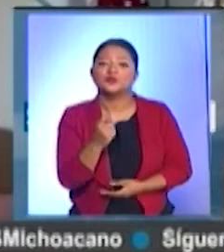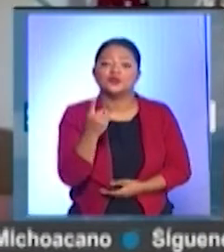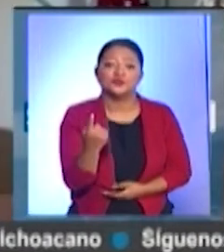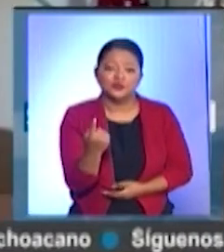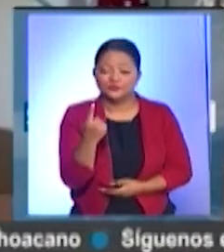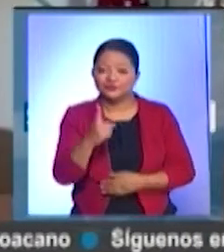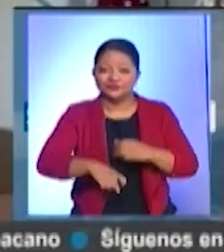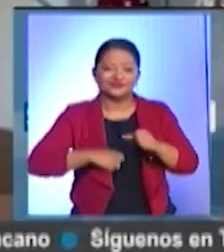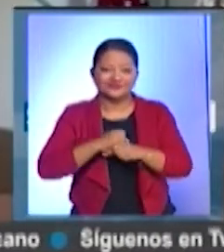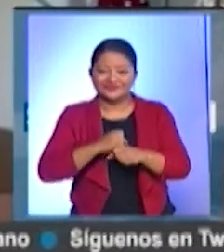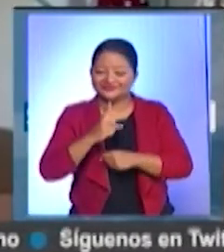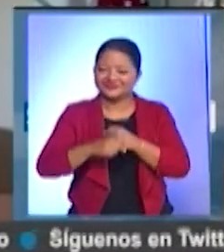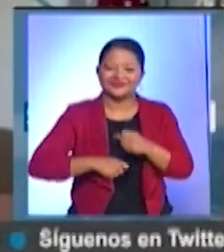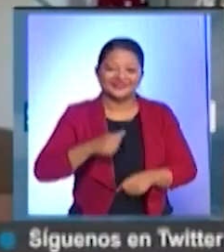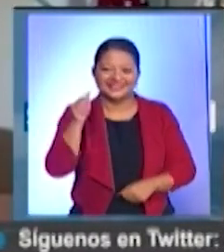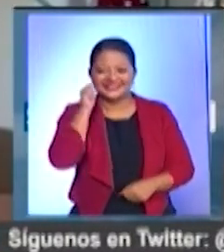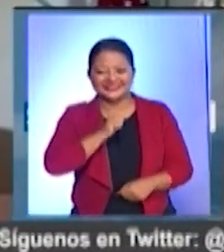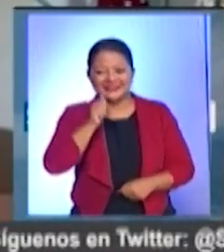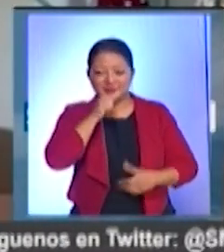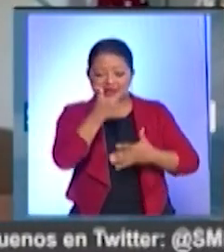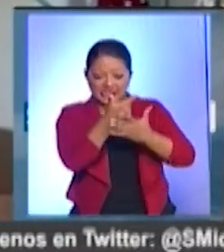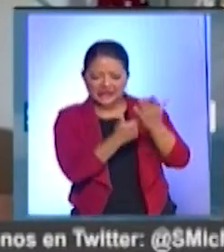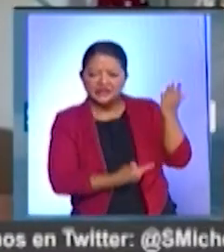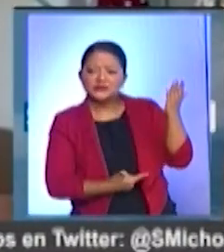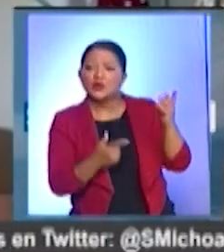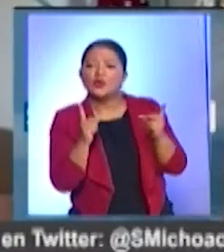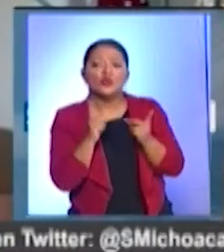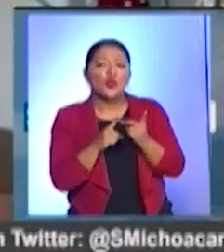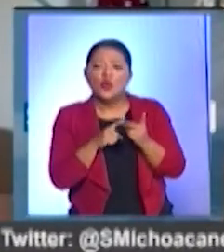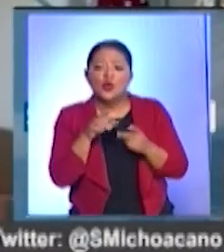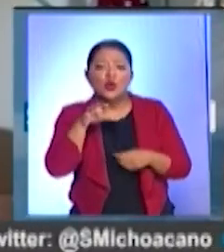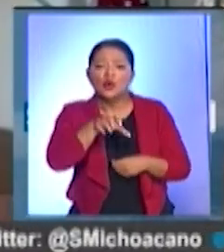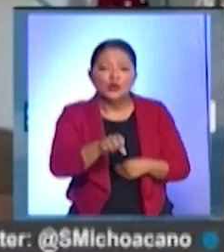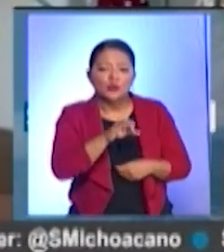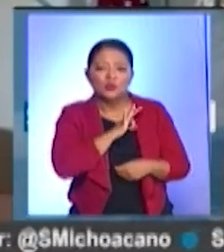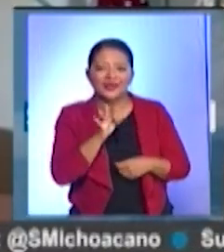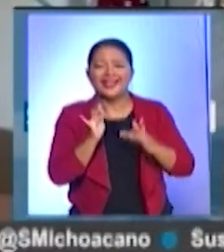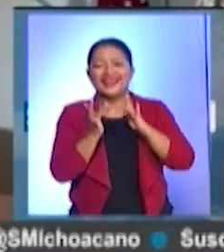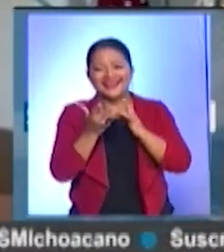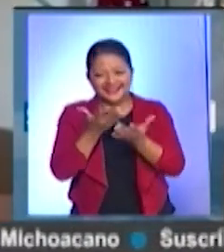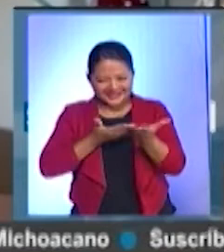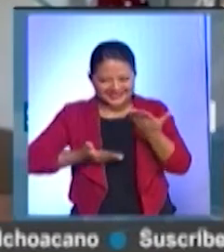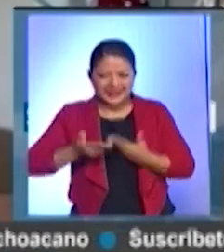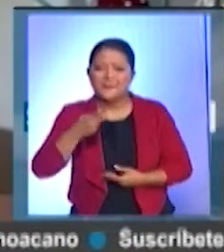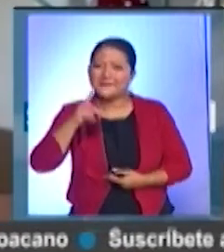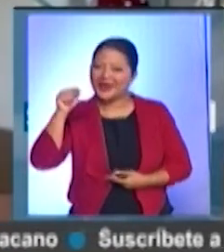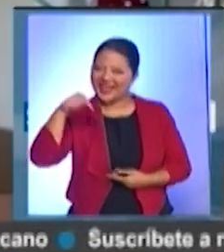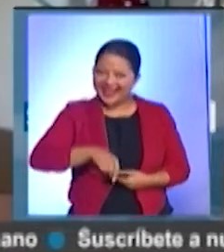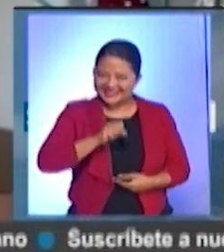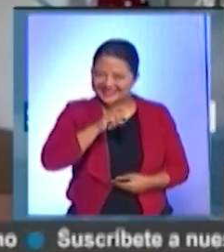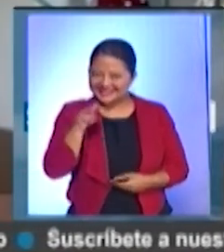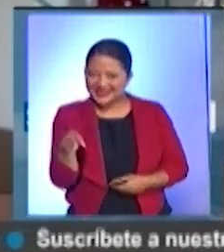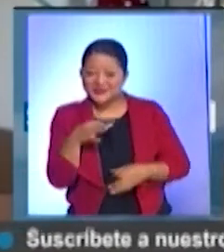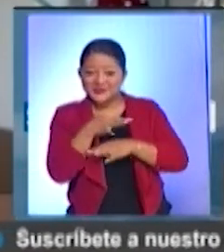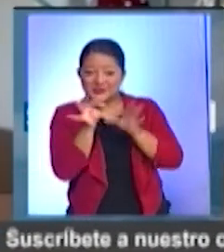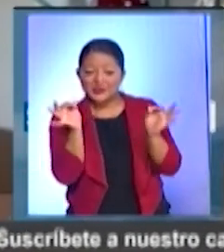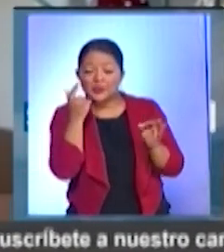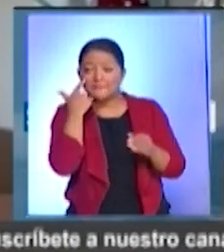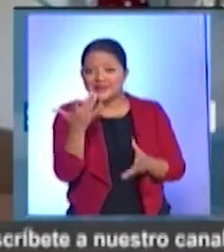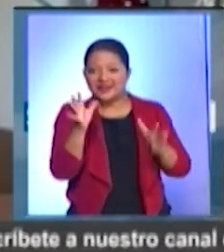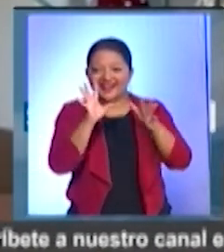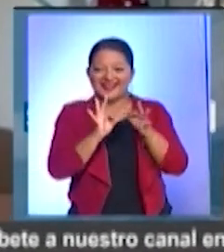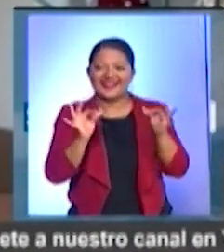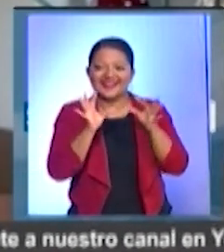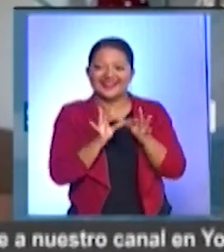cada año la lista completa se puede conocer en sus redes sociales pero a quienes teme noticias le presentaremos algunos datos